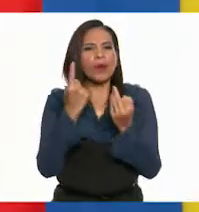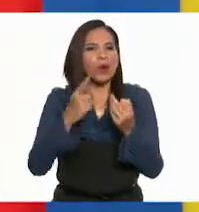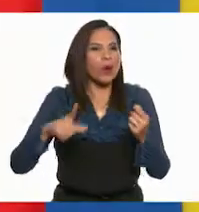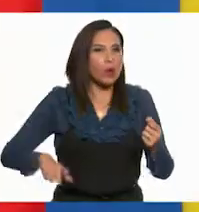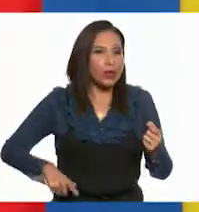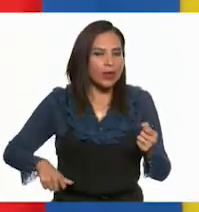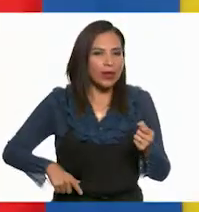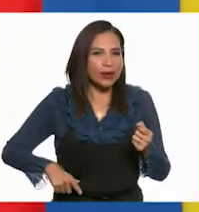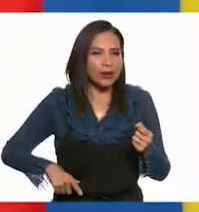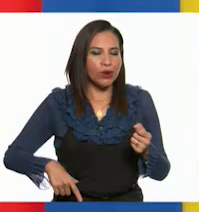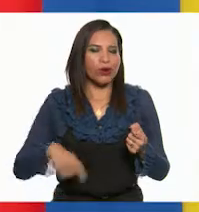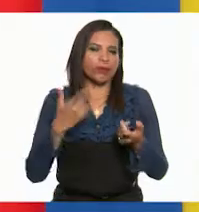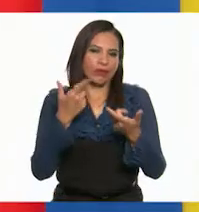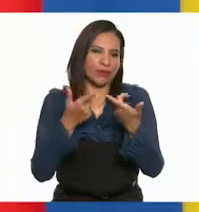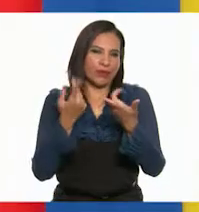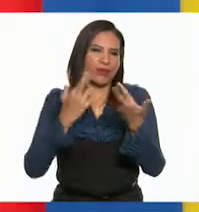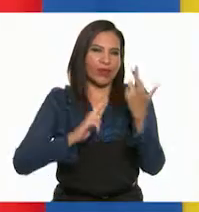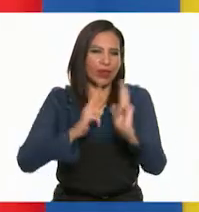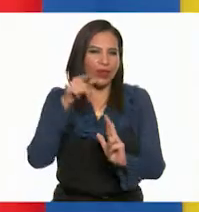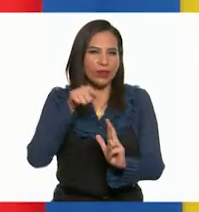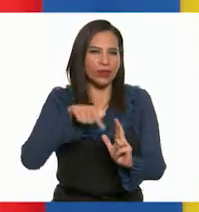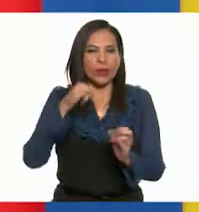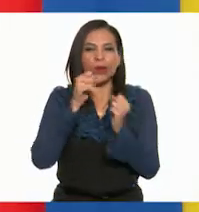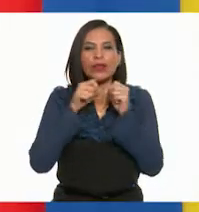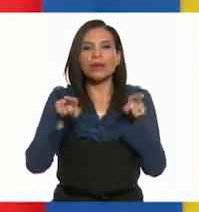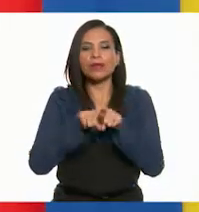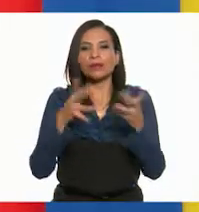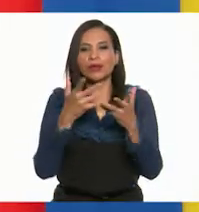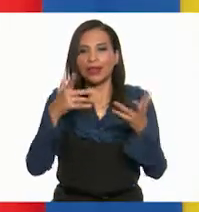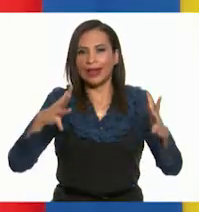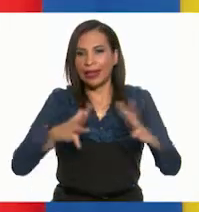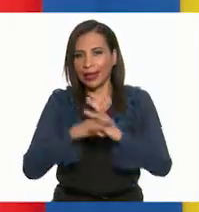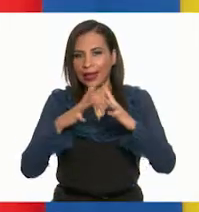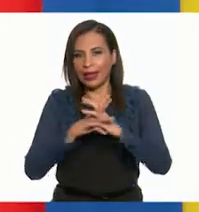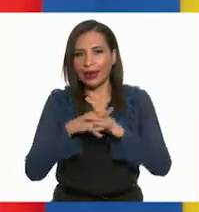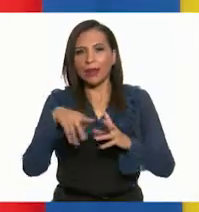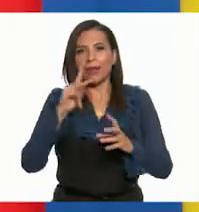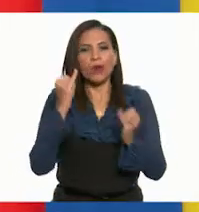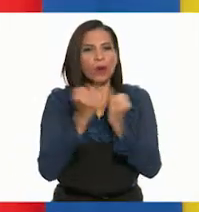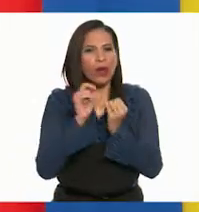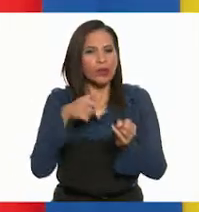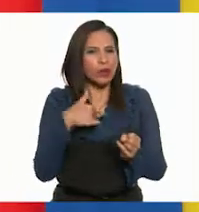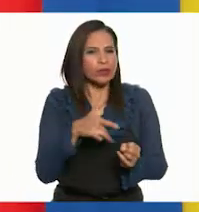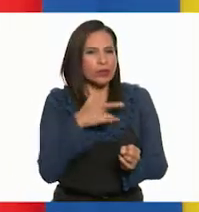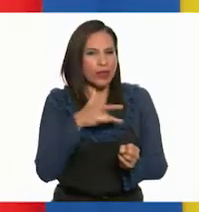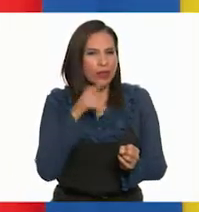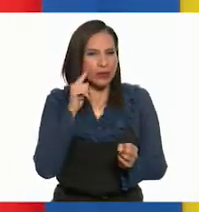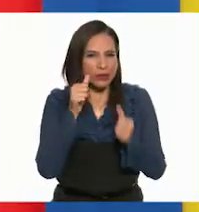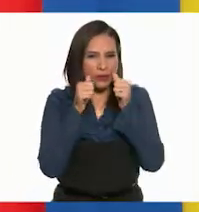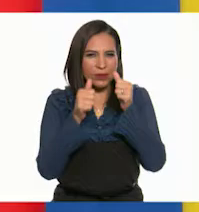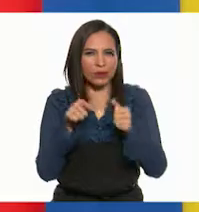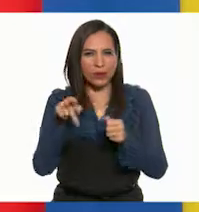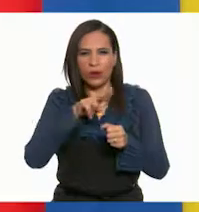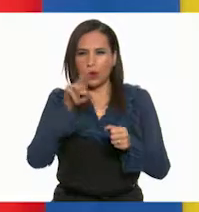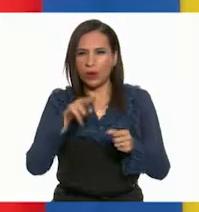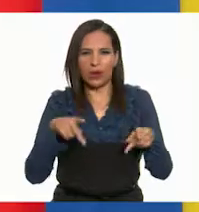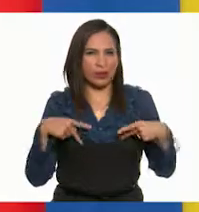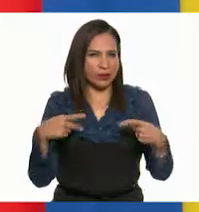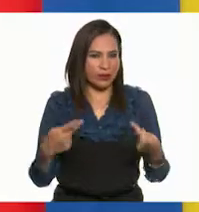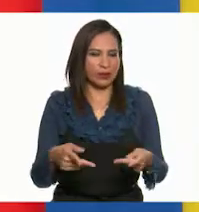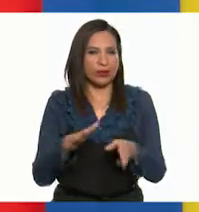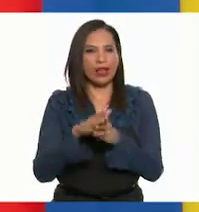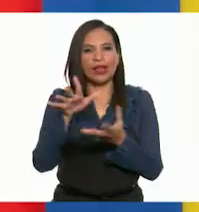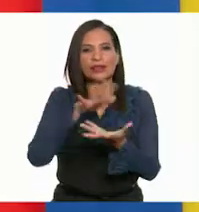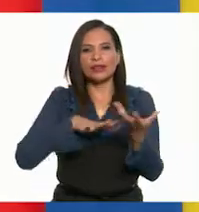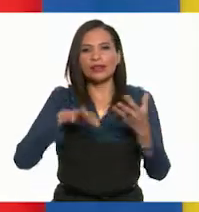gobierno insurgente al mismo tiempo que se debía hacer la guerra, pero aún así tengo entendido que usted nunca se rindió y entre